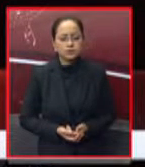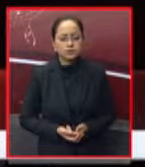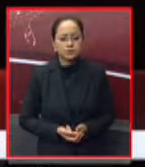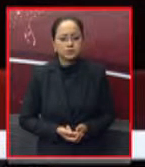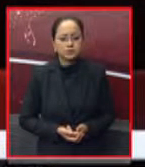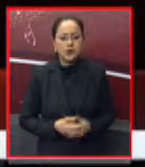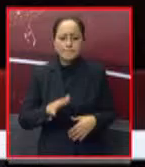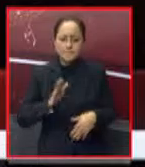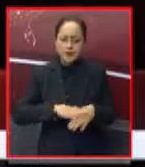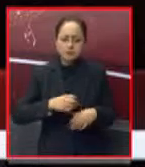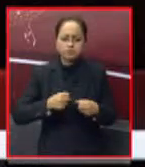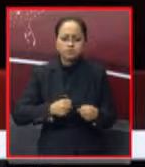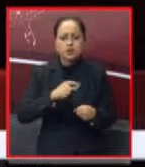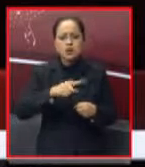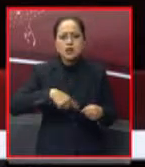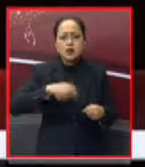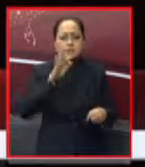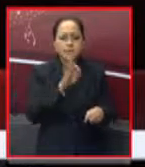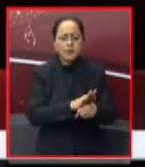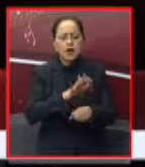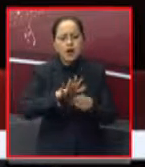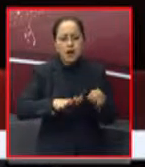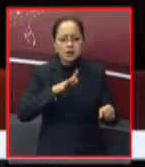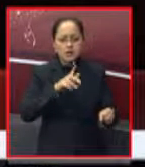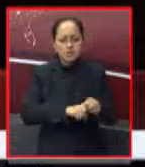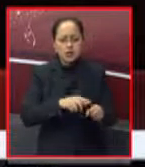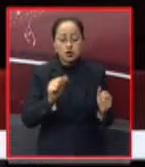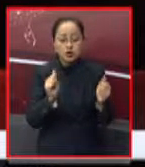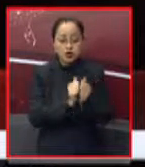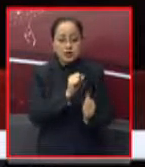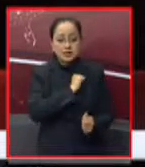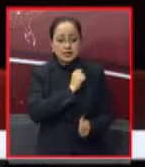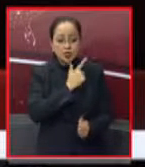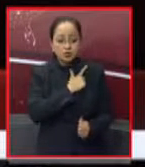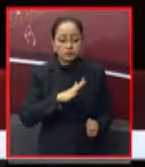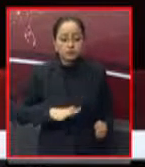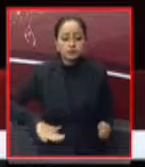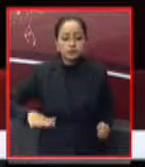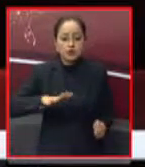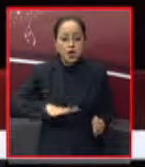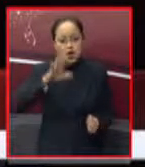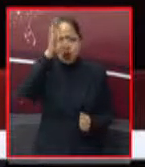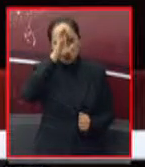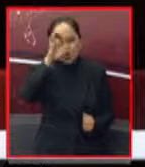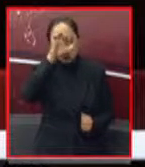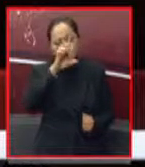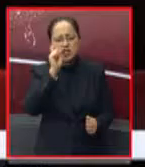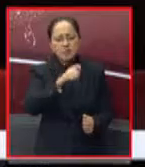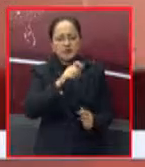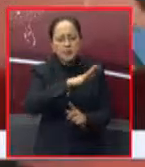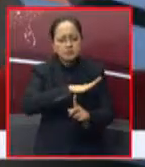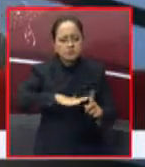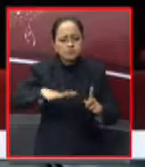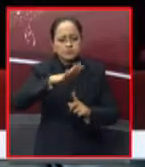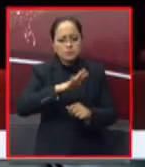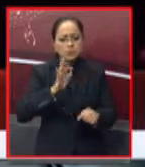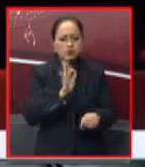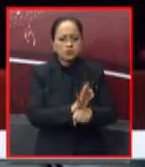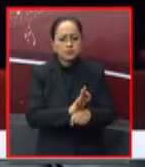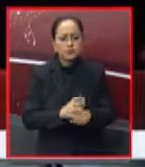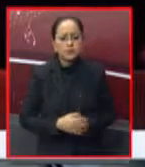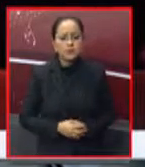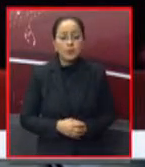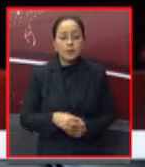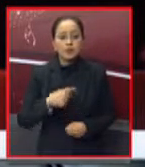fortalecer el bienestar animal mediante la salud pública y el de la cultura de protección al medio ambiente.